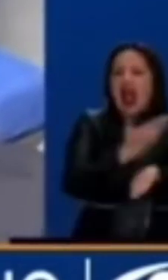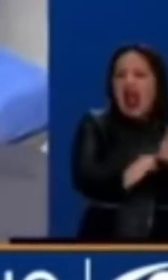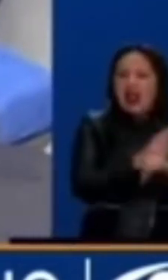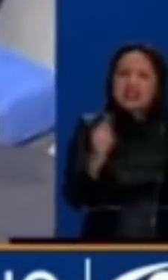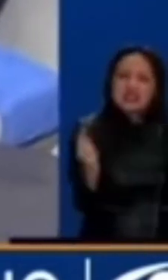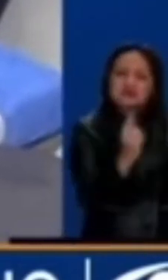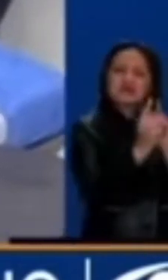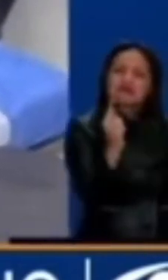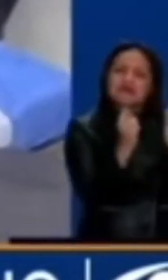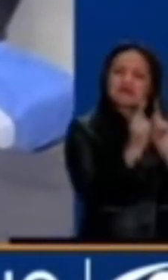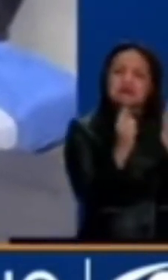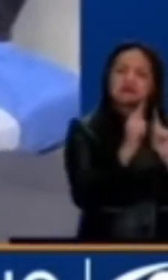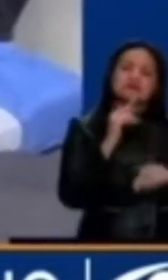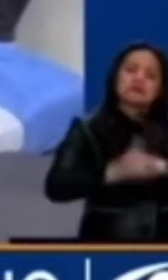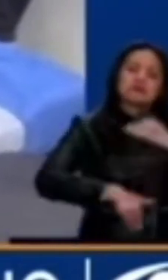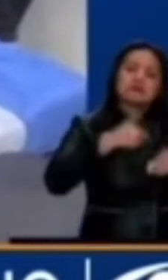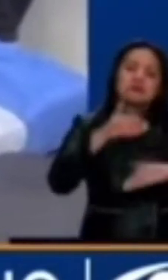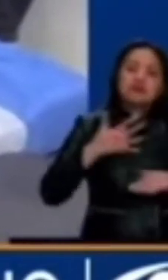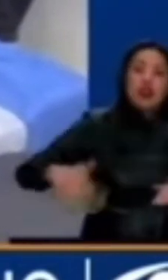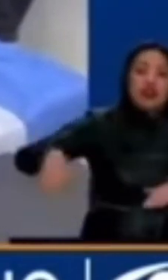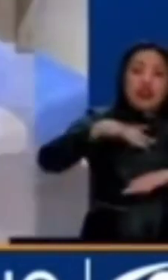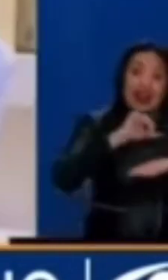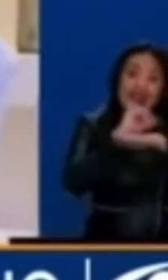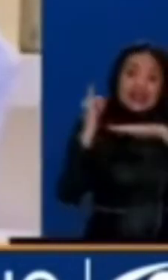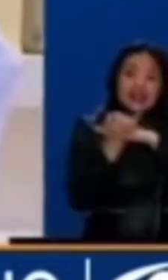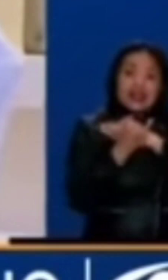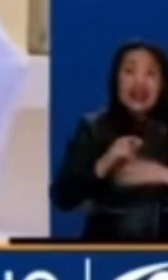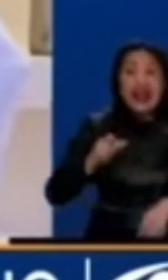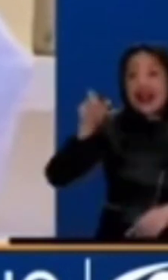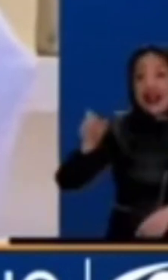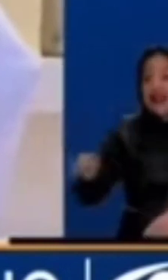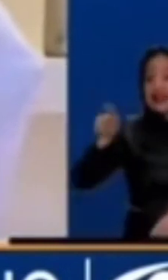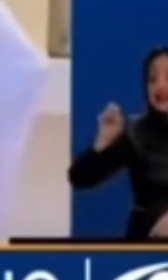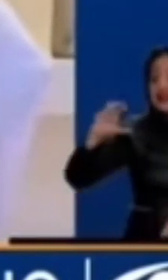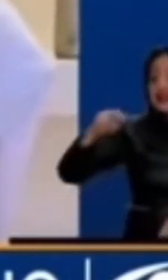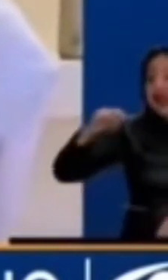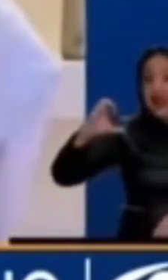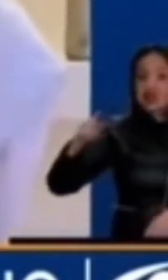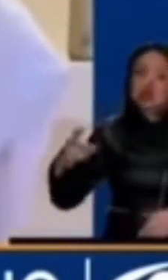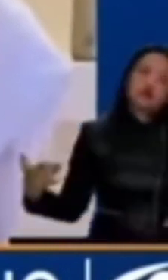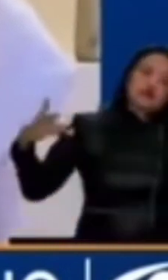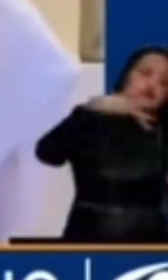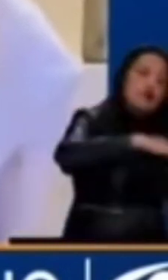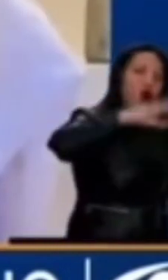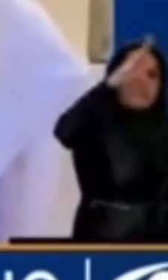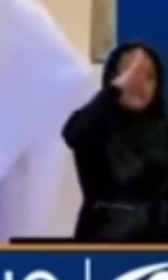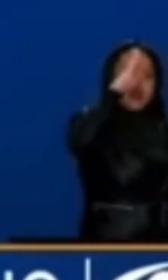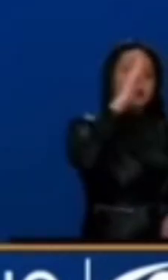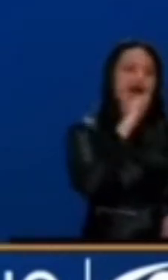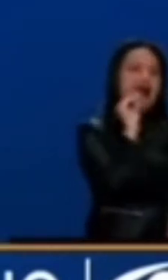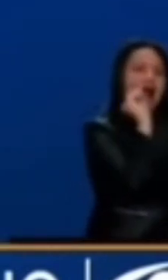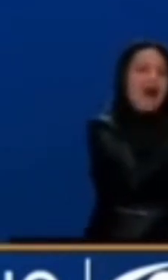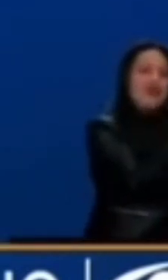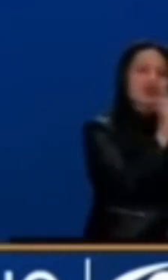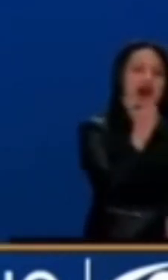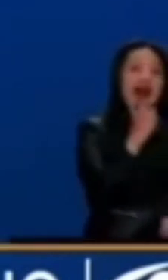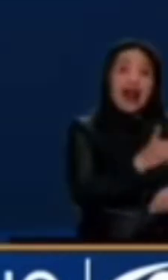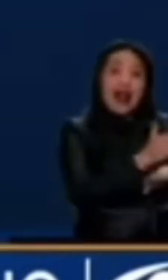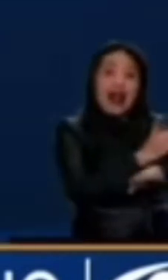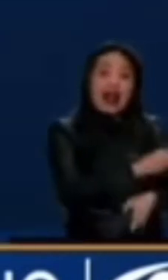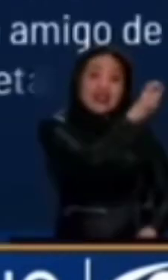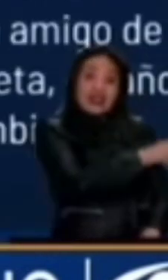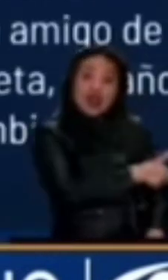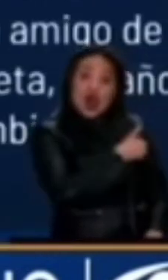luego de unos días en la isla Sancho había ido a la estación de policía de Copán para informar que arieta había